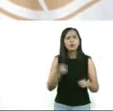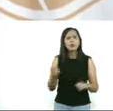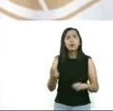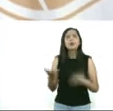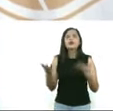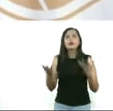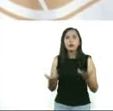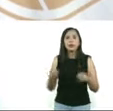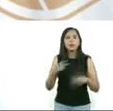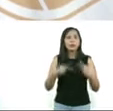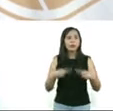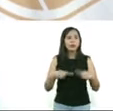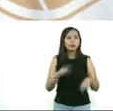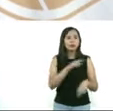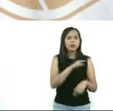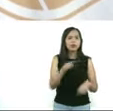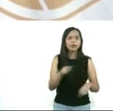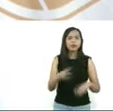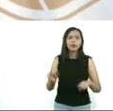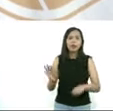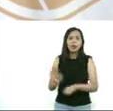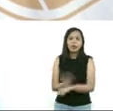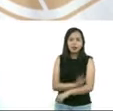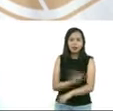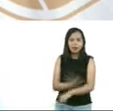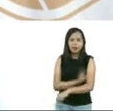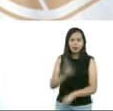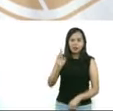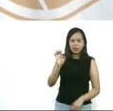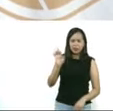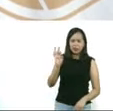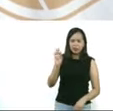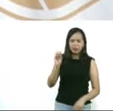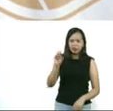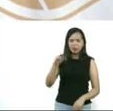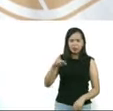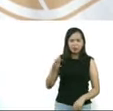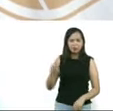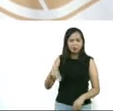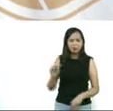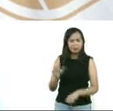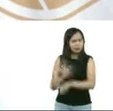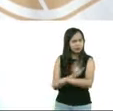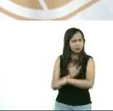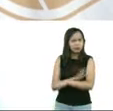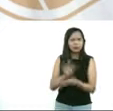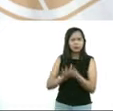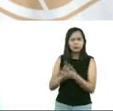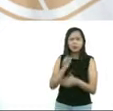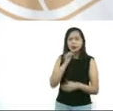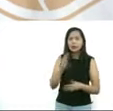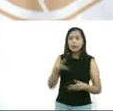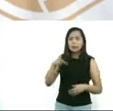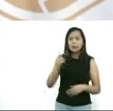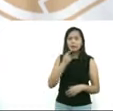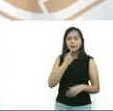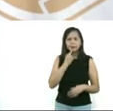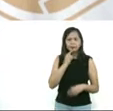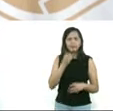Obrador. El presidente López Obrador cuenta con relación a la aprobación de la Constitución